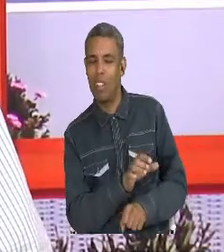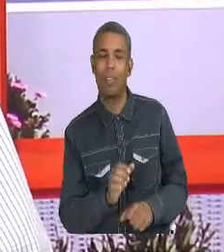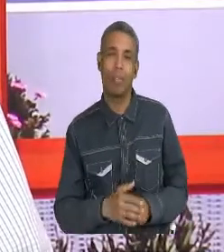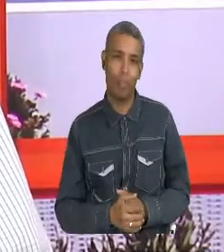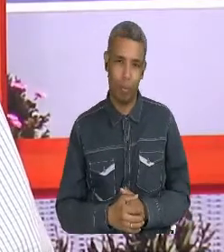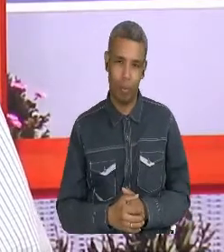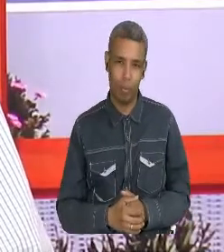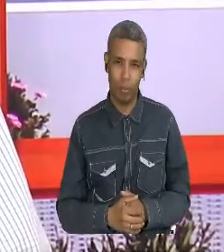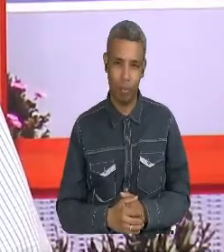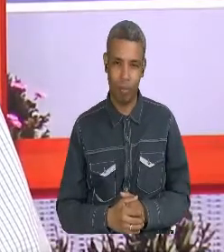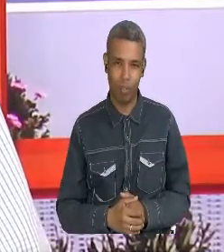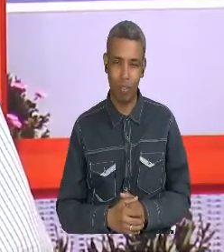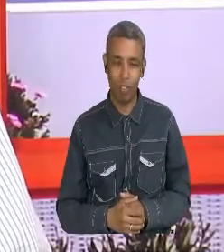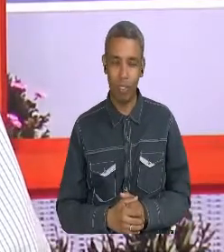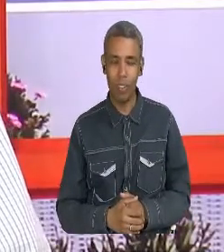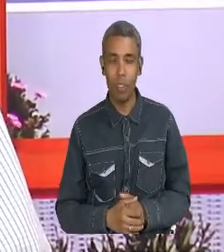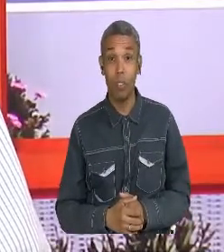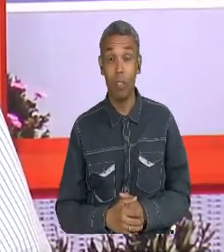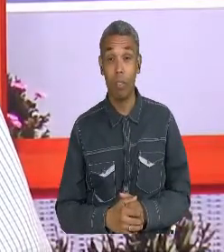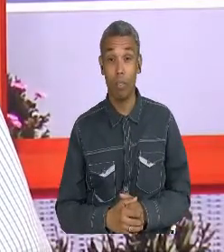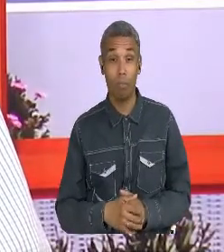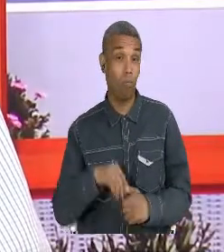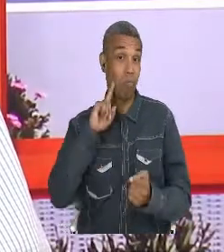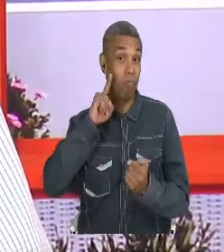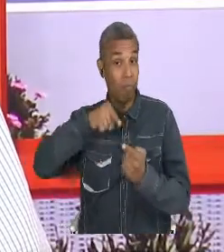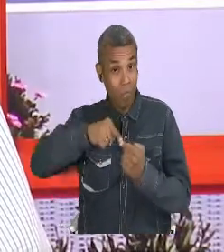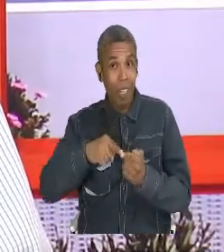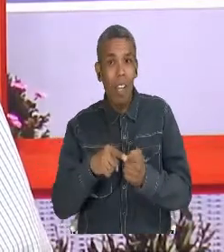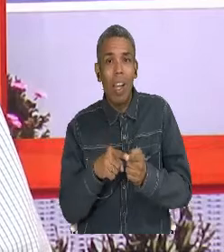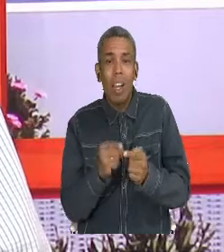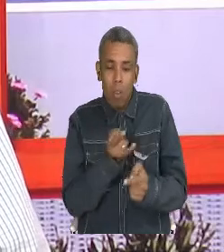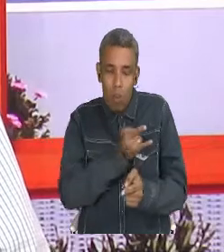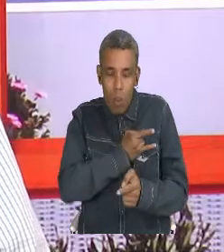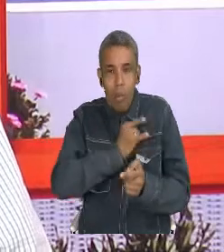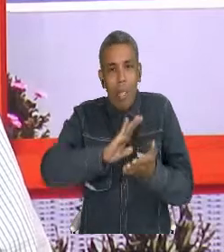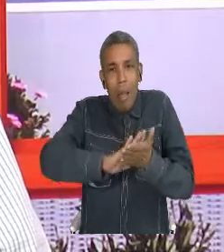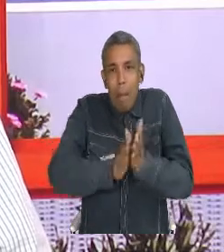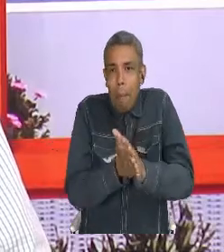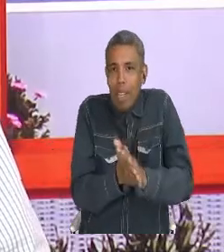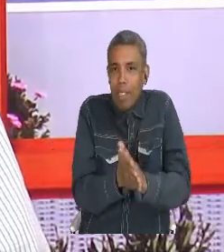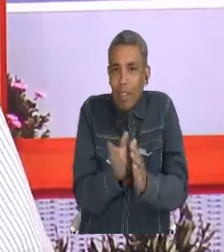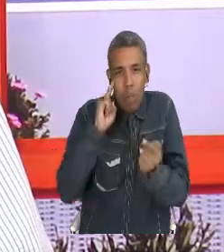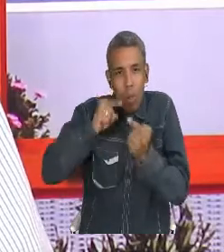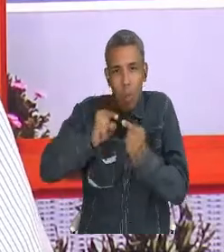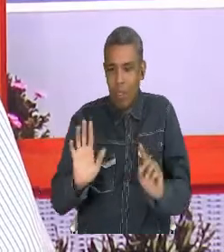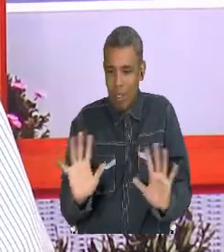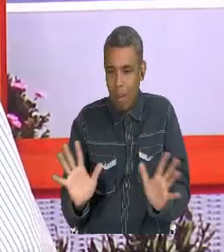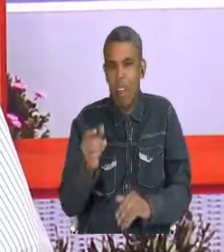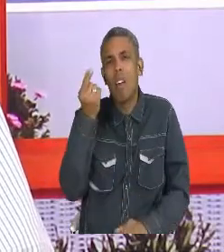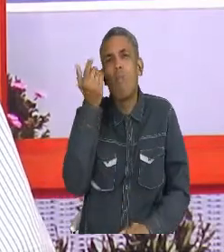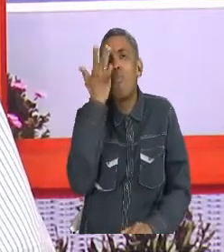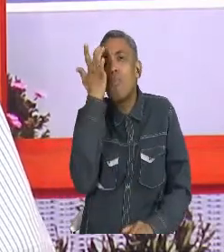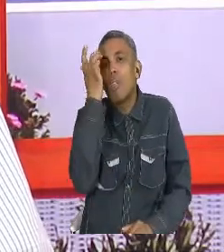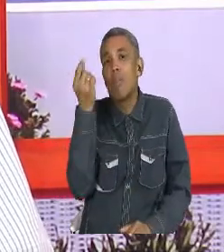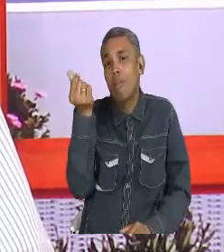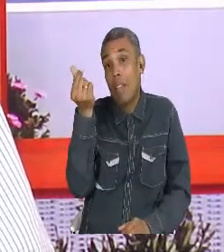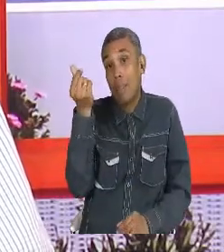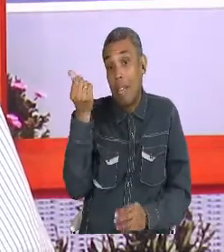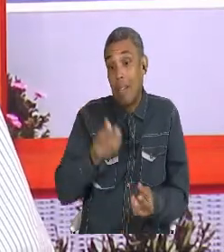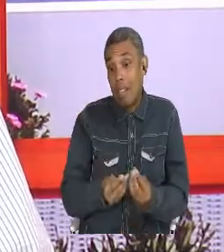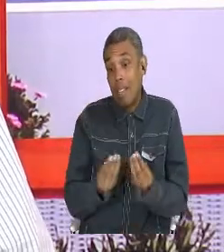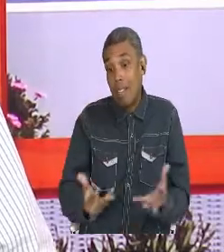es un proceso y un proyecto enfocado a los estudiantes de Unipaz. Sí. ¿Por qué? Porque son recursos del Estado y es un tema